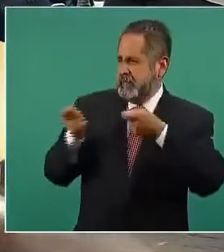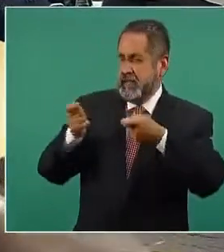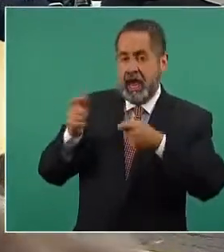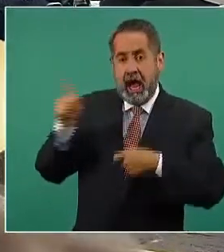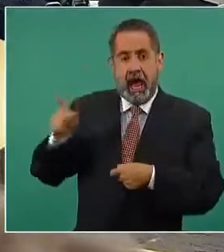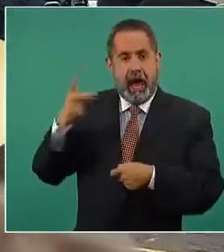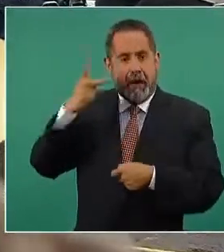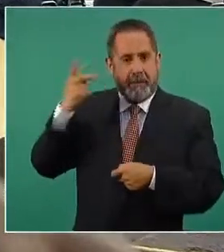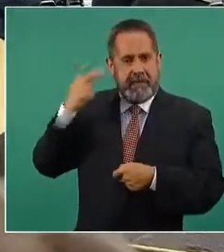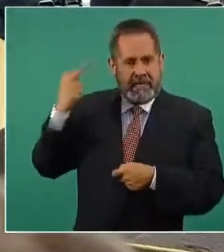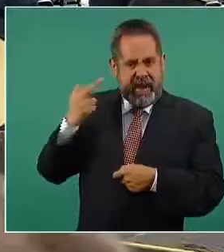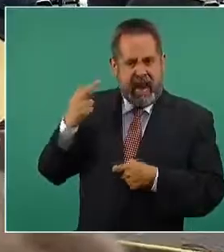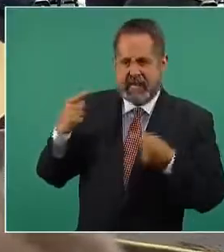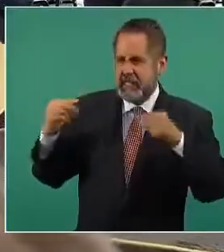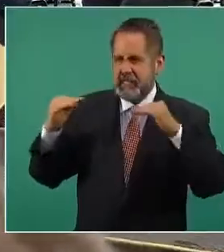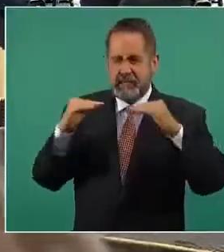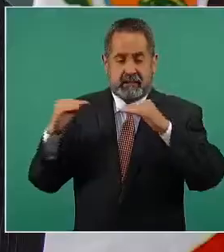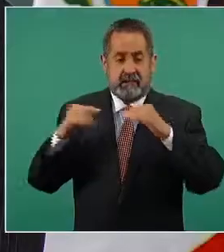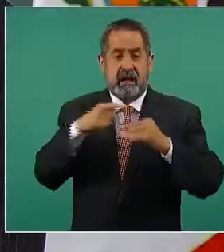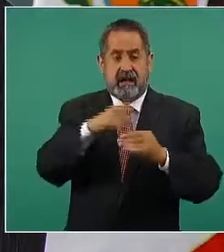un importante poder.